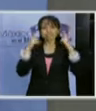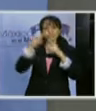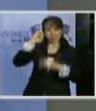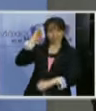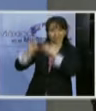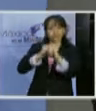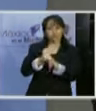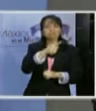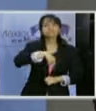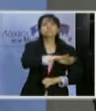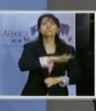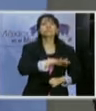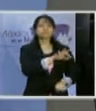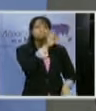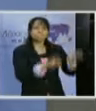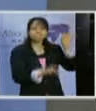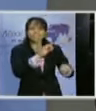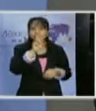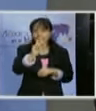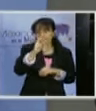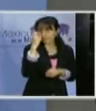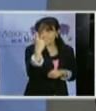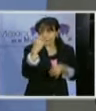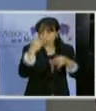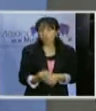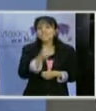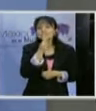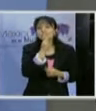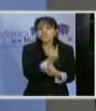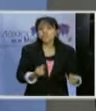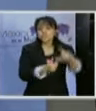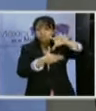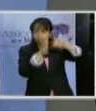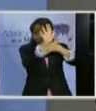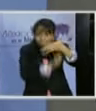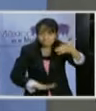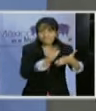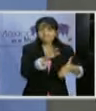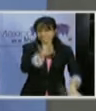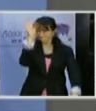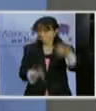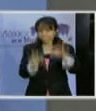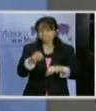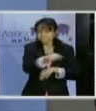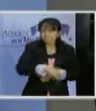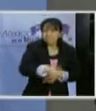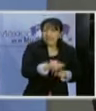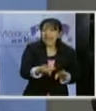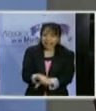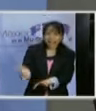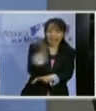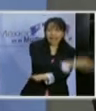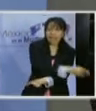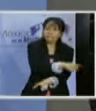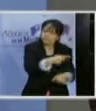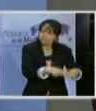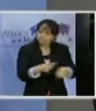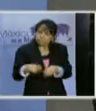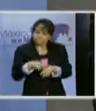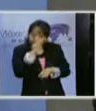35 niños de América Latina. Estos niños tuvieron un trabajo previo, desarrollaron toda una serie de